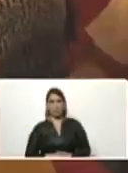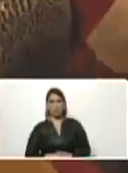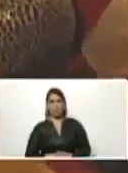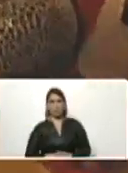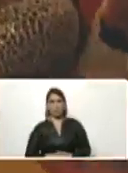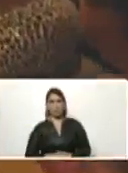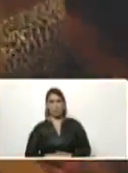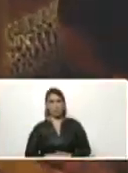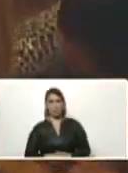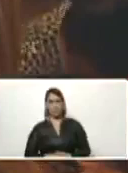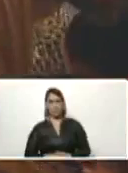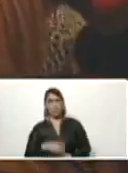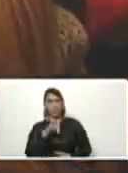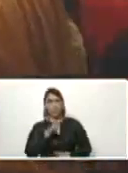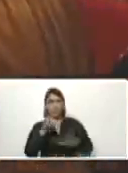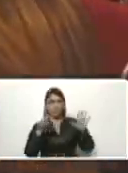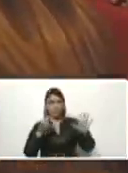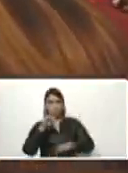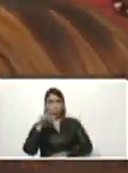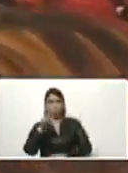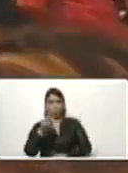Y el 26 de julio